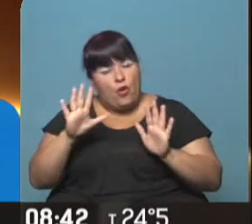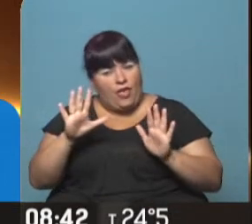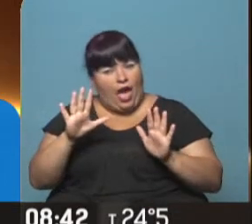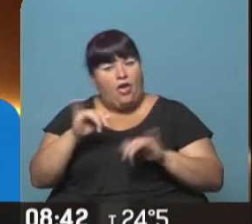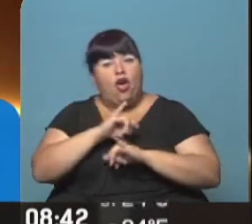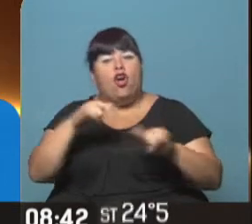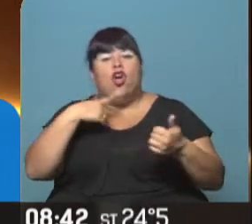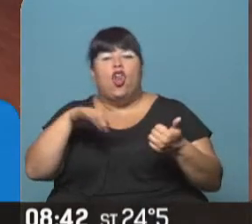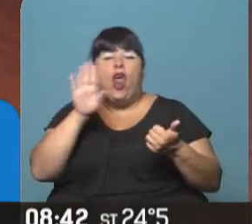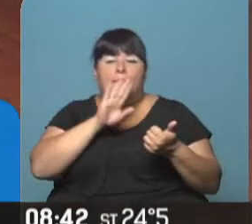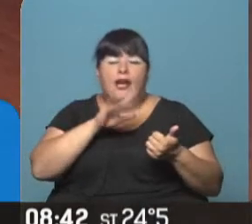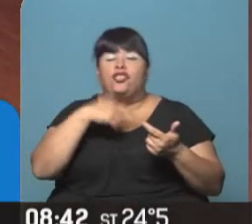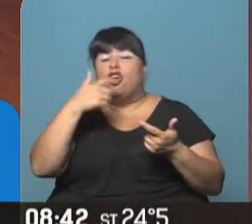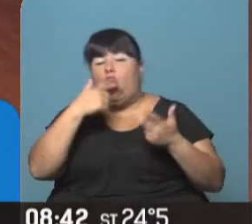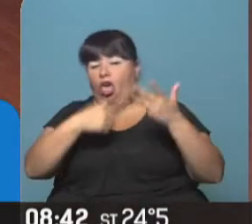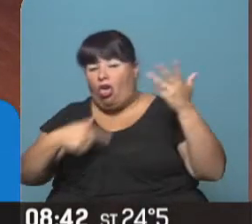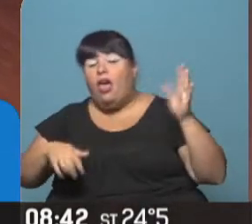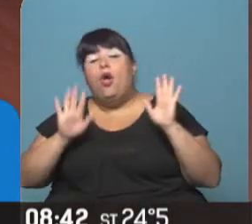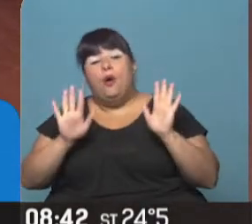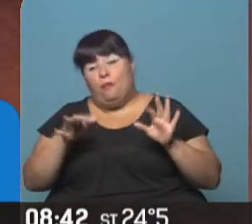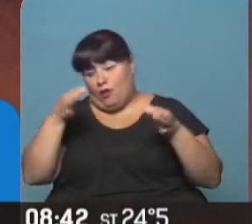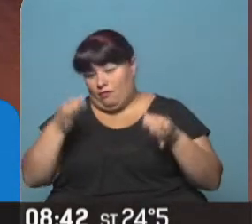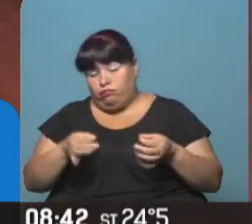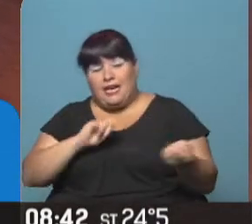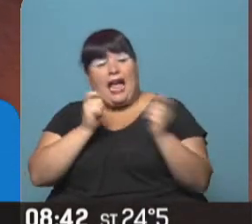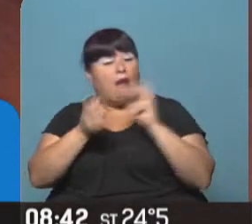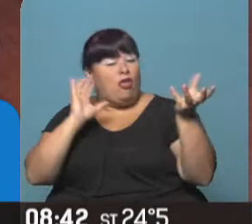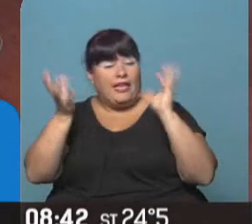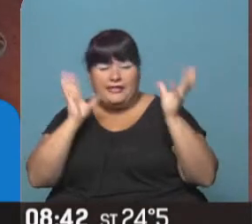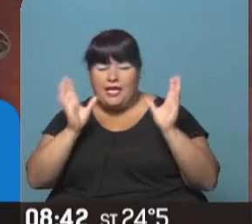la alerta amarilla, la alerta roja, etcétera, porque evidentemente